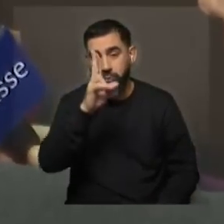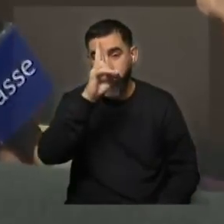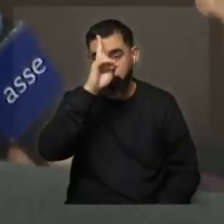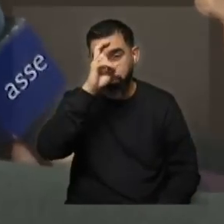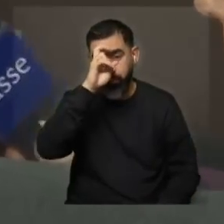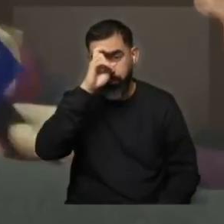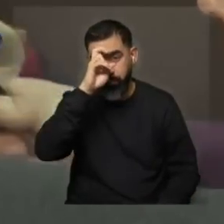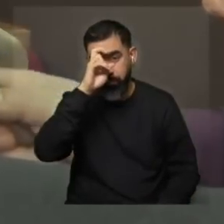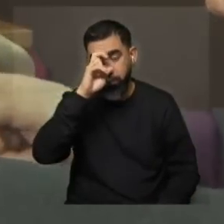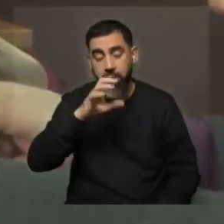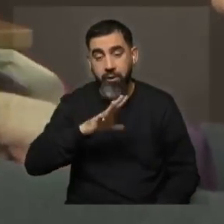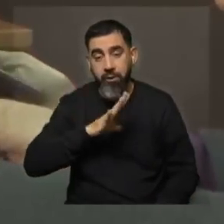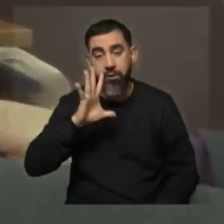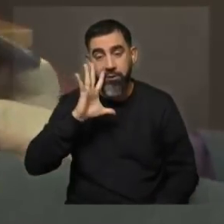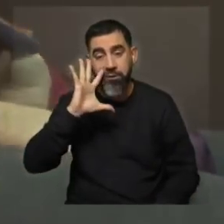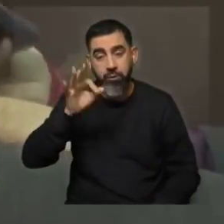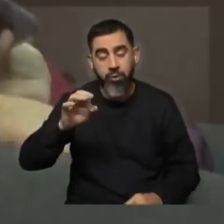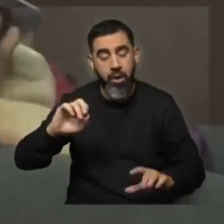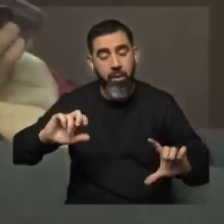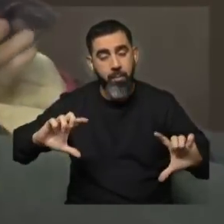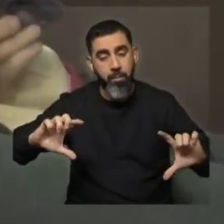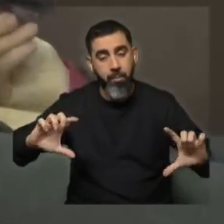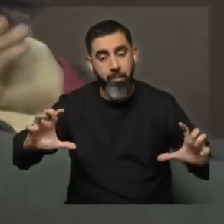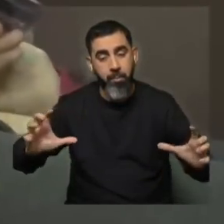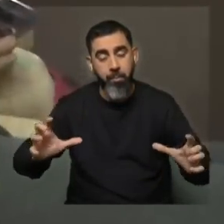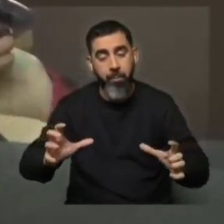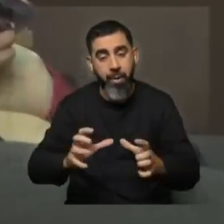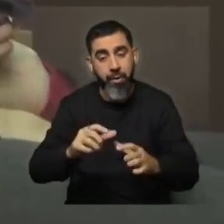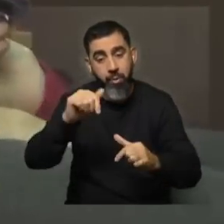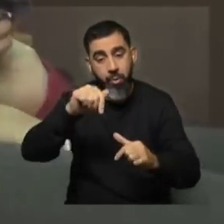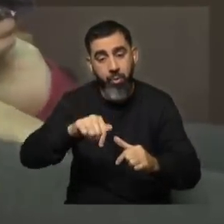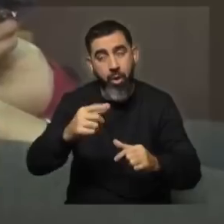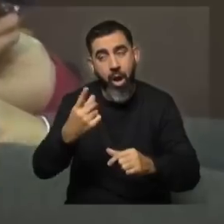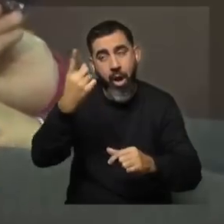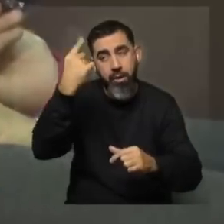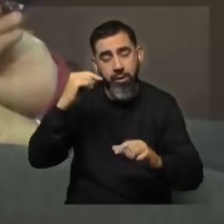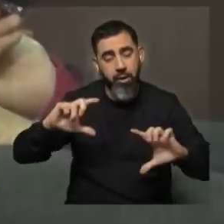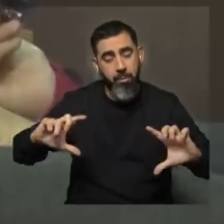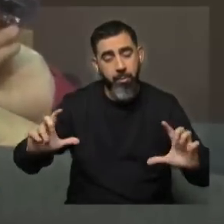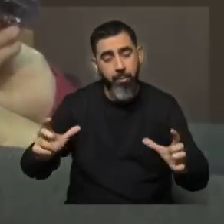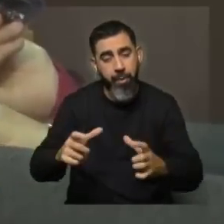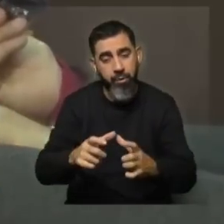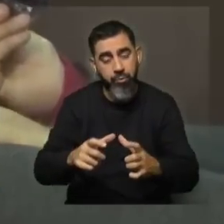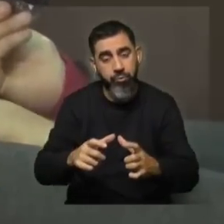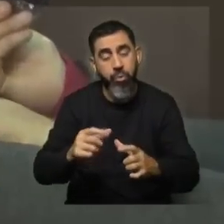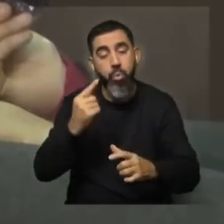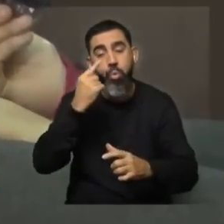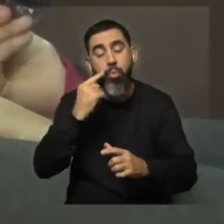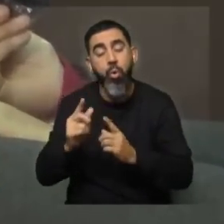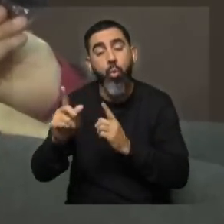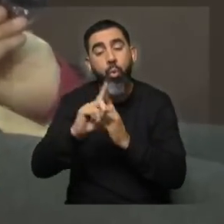estamos notando una disminución que fue hoy expedió el día de ayer específicamente en el número de